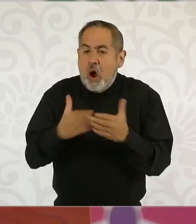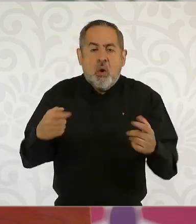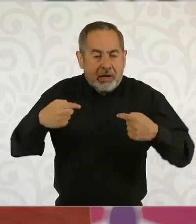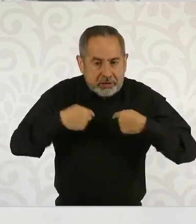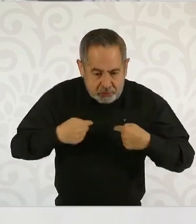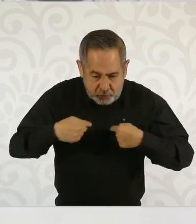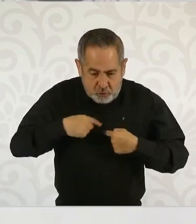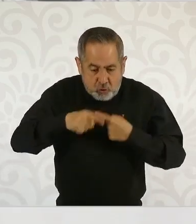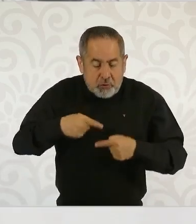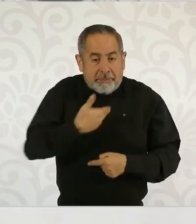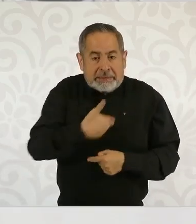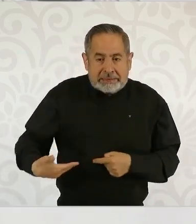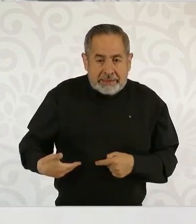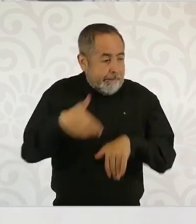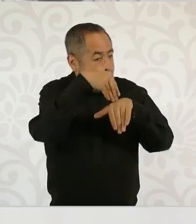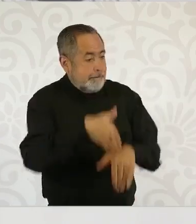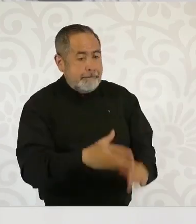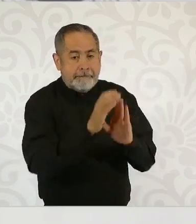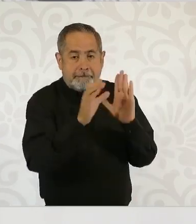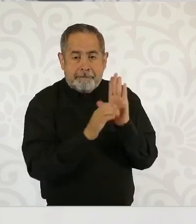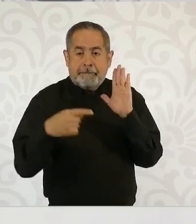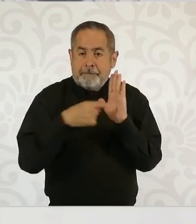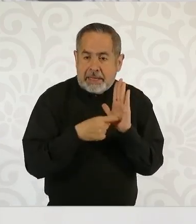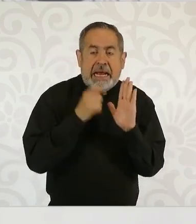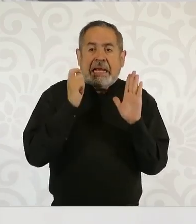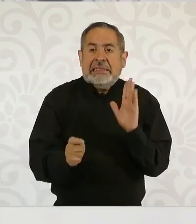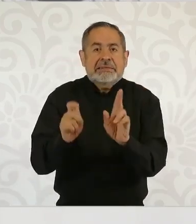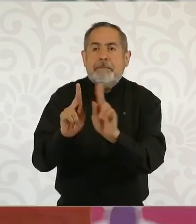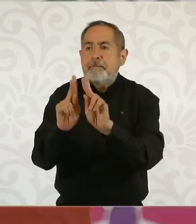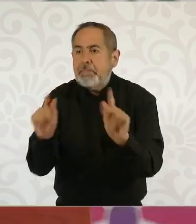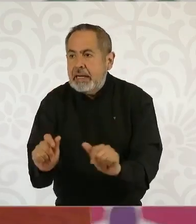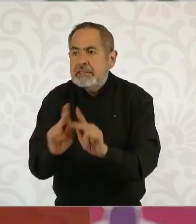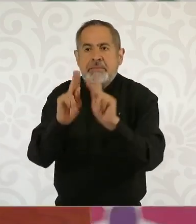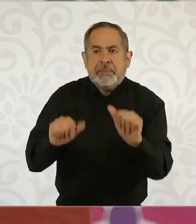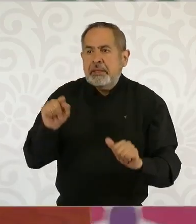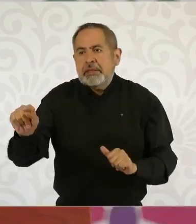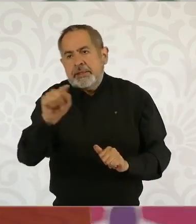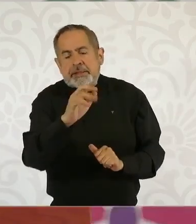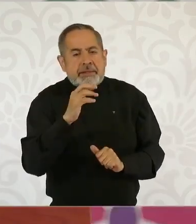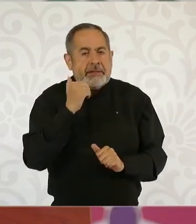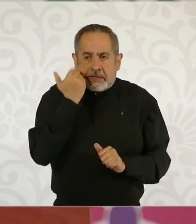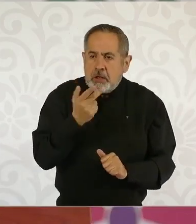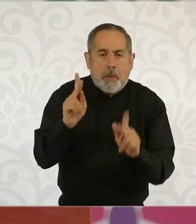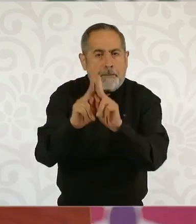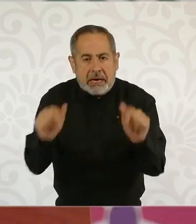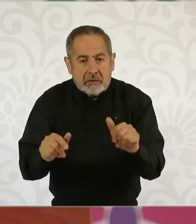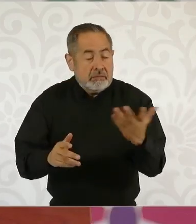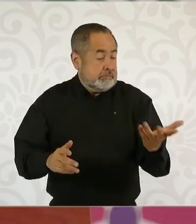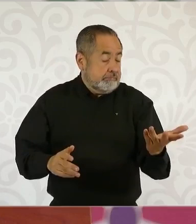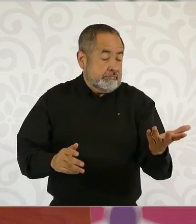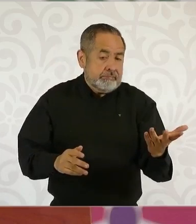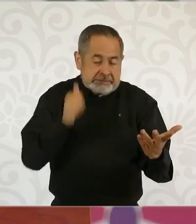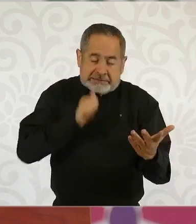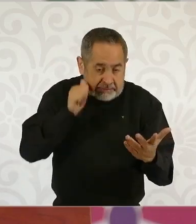a la política exterior de México, que es la búsqueda de la paz, siempre. Si ustedes escuchan